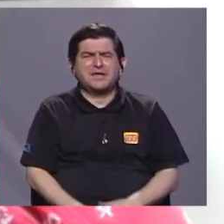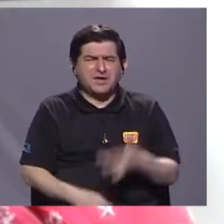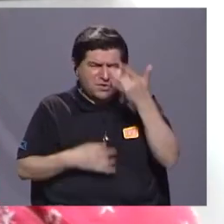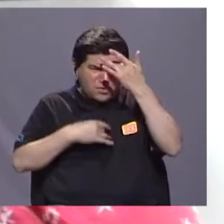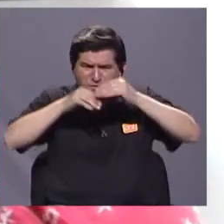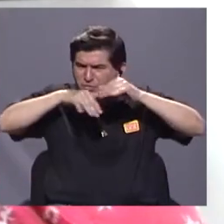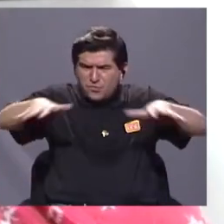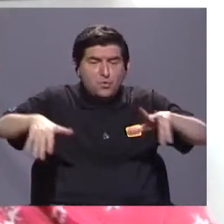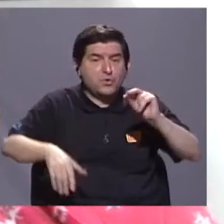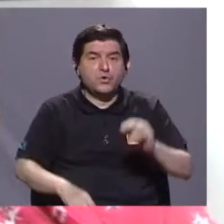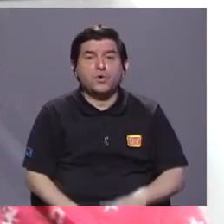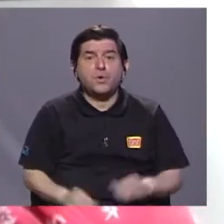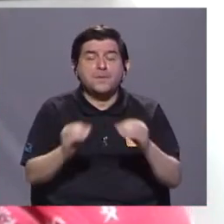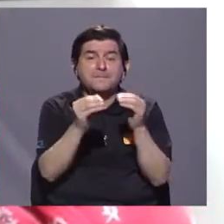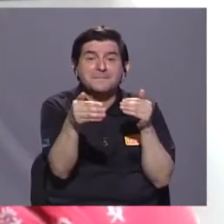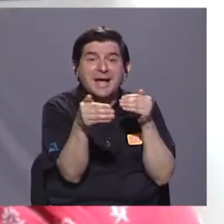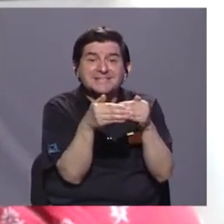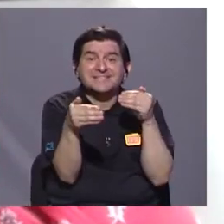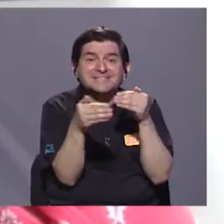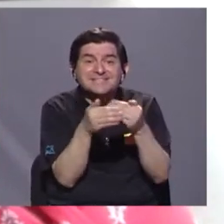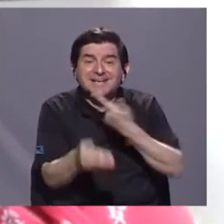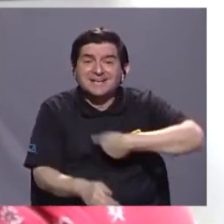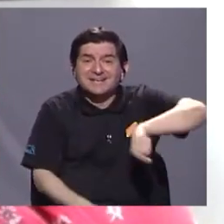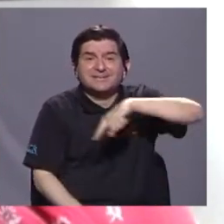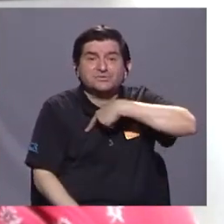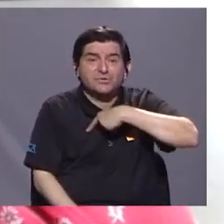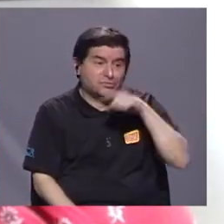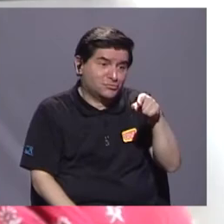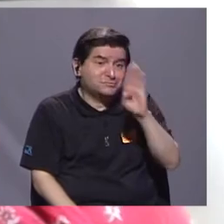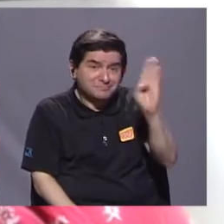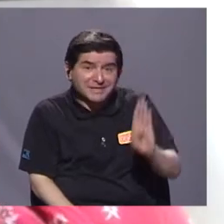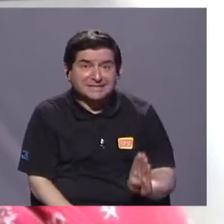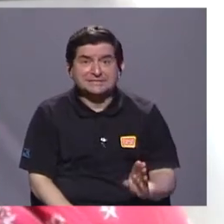contagiosa sino por la que es más cercana porque sal brasil